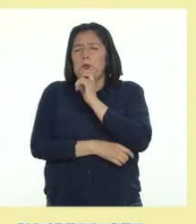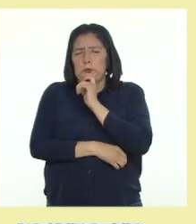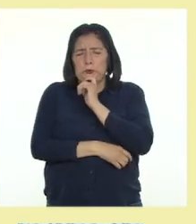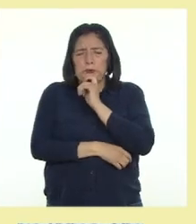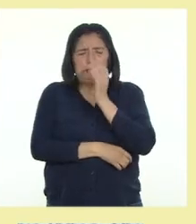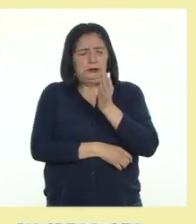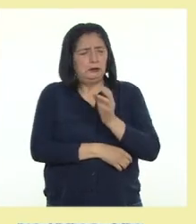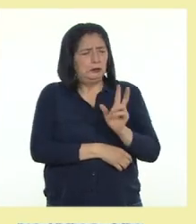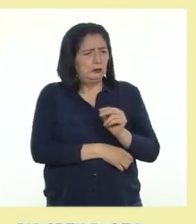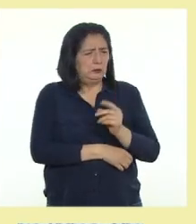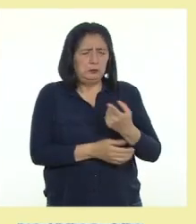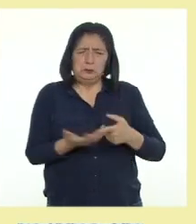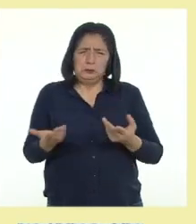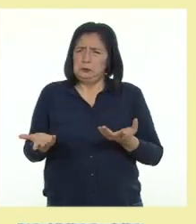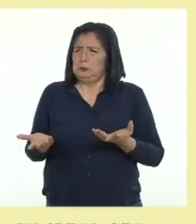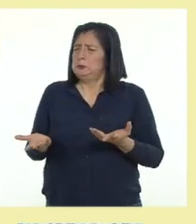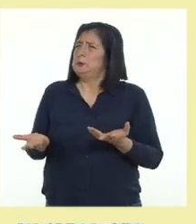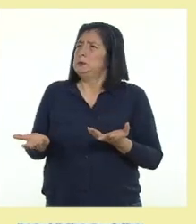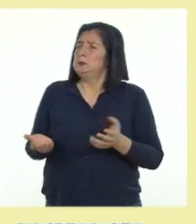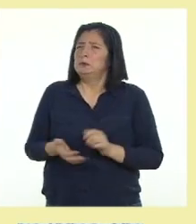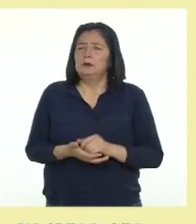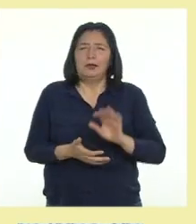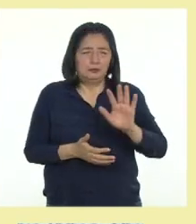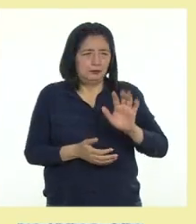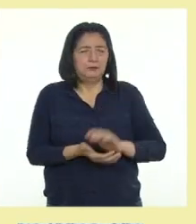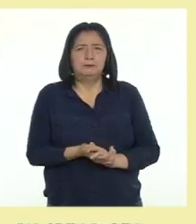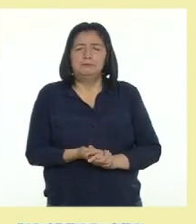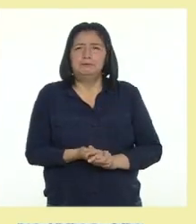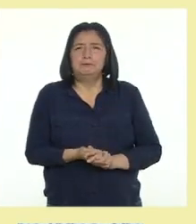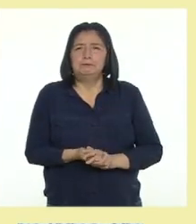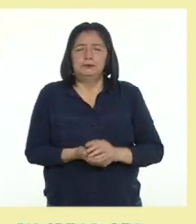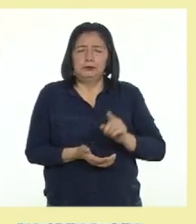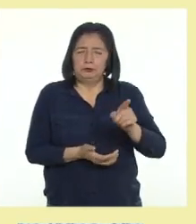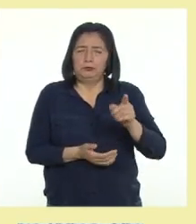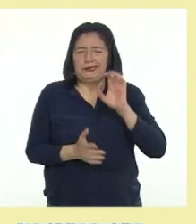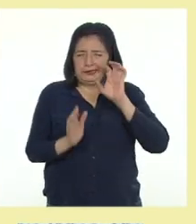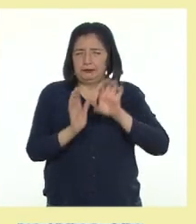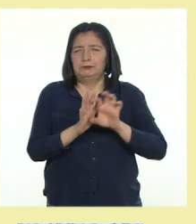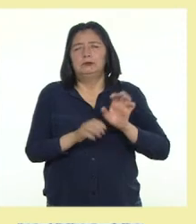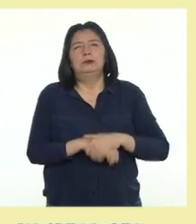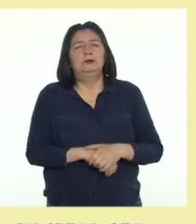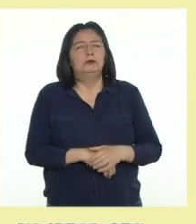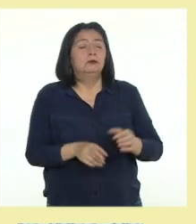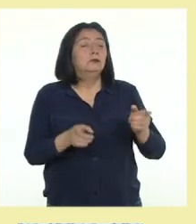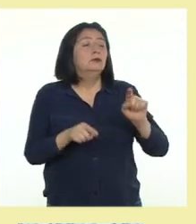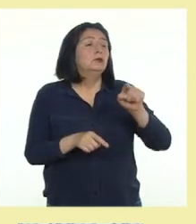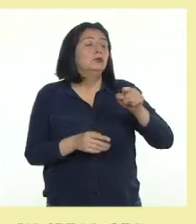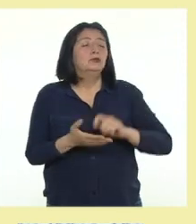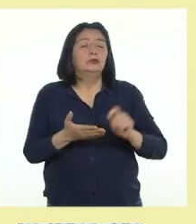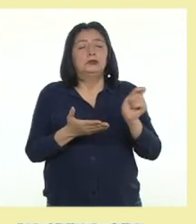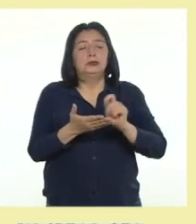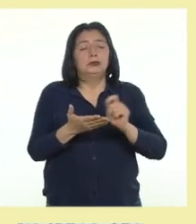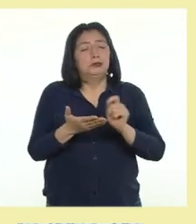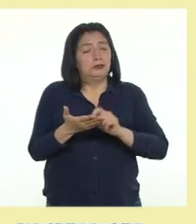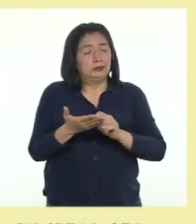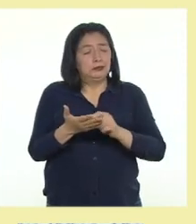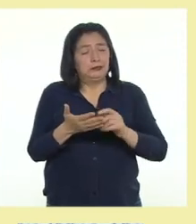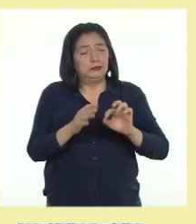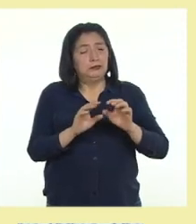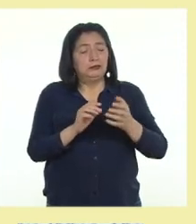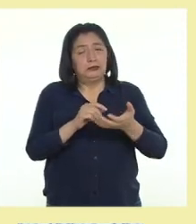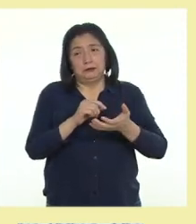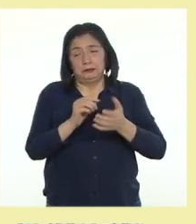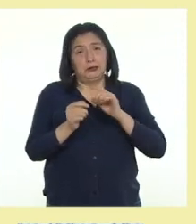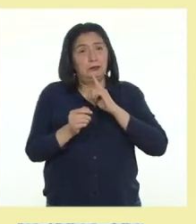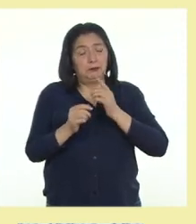no. ¿Cómo se hace eso? Veamos, te propongo un ejemplo. Cuando tú escribes un mensaje de texto a tu